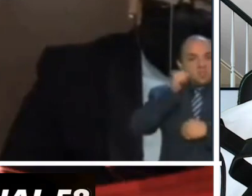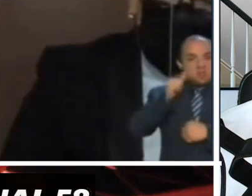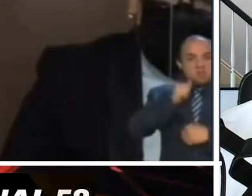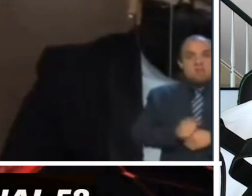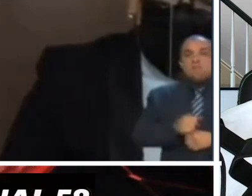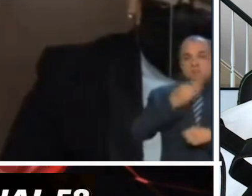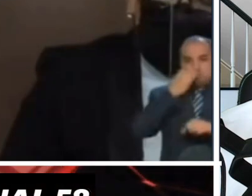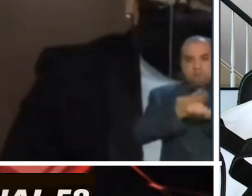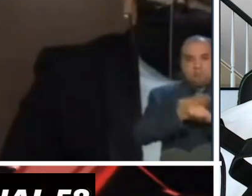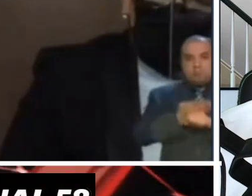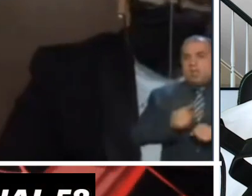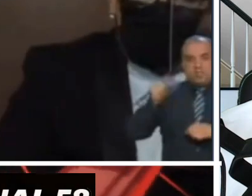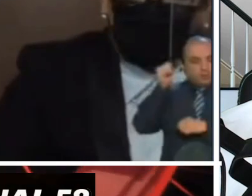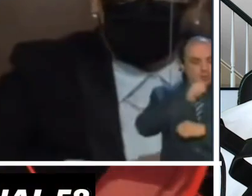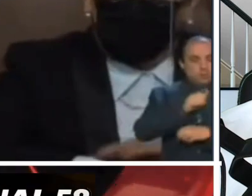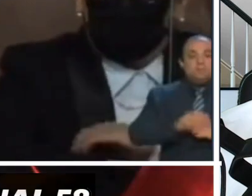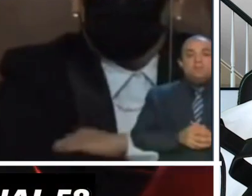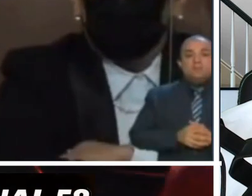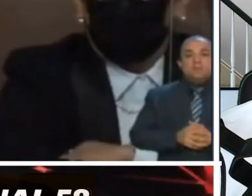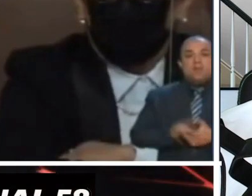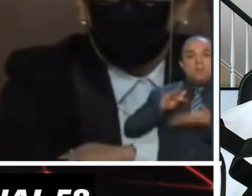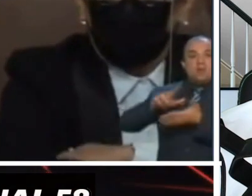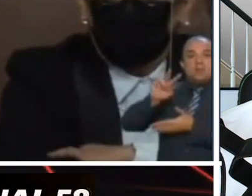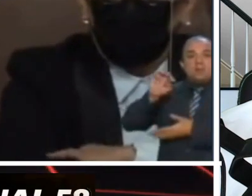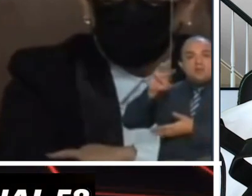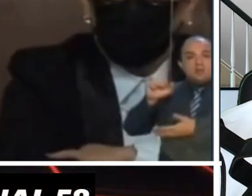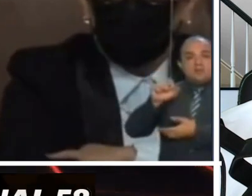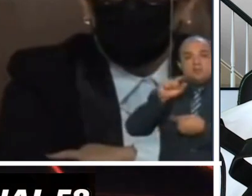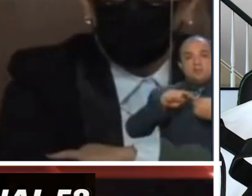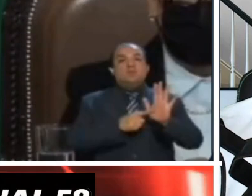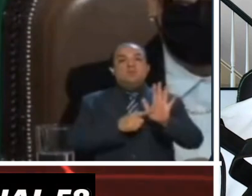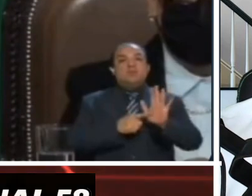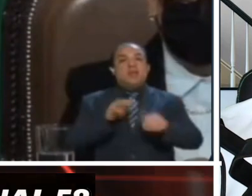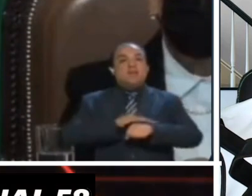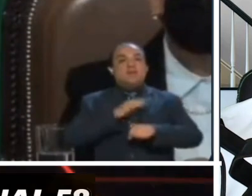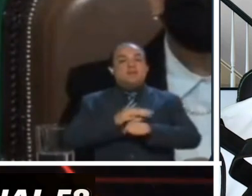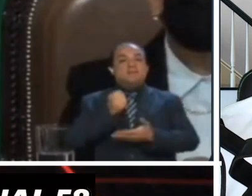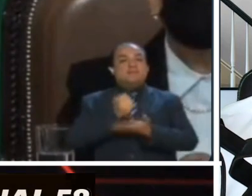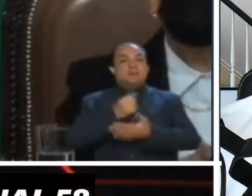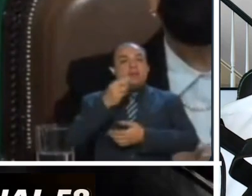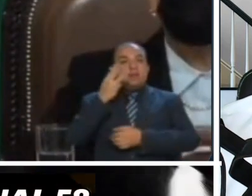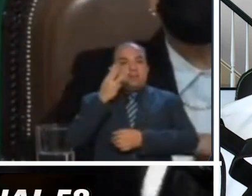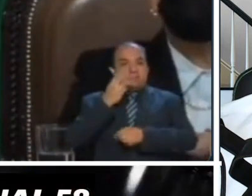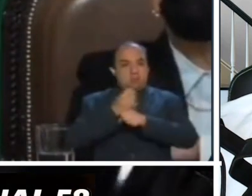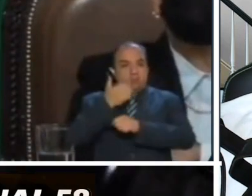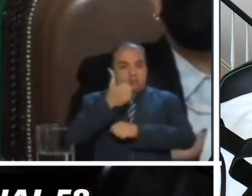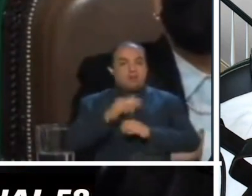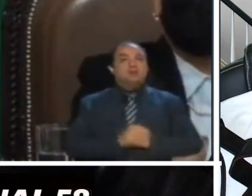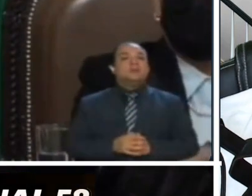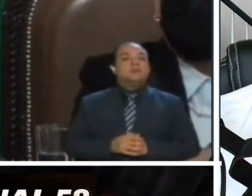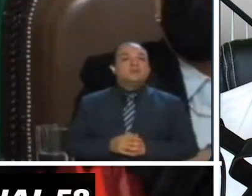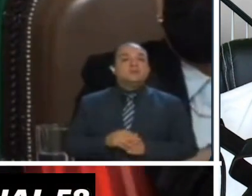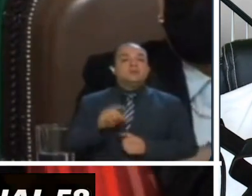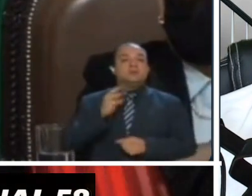hemos comportado hasta ahora, del lado de las víctimas y del lado de la justicia.